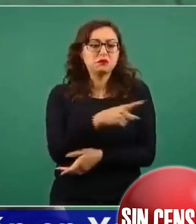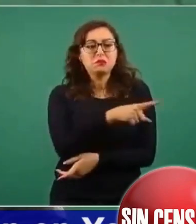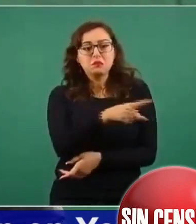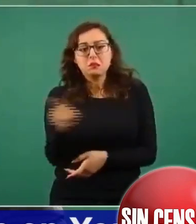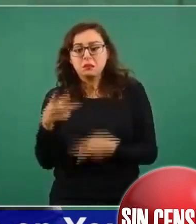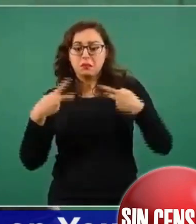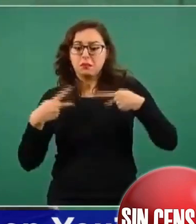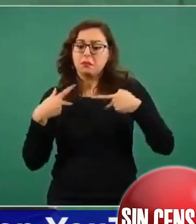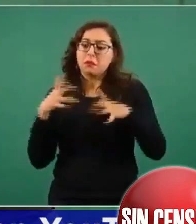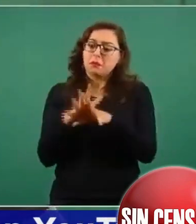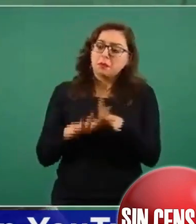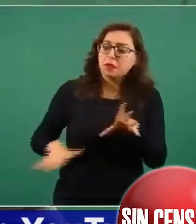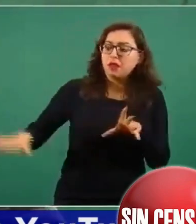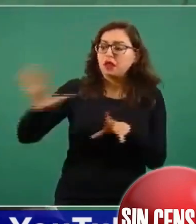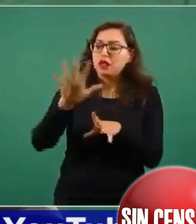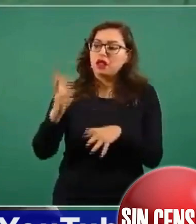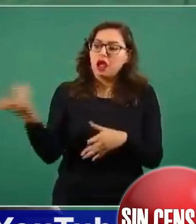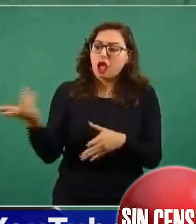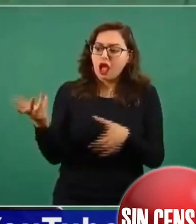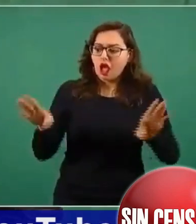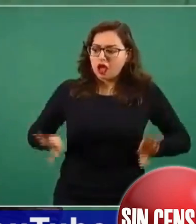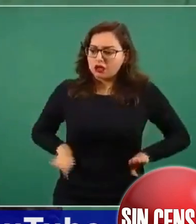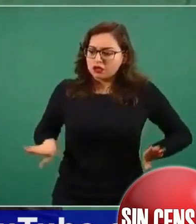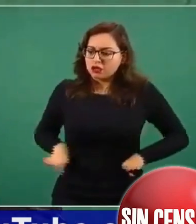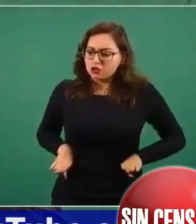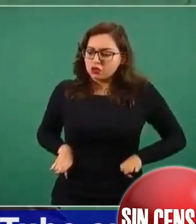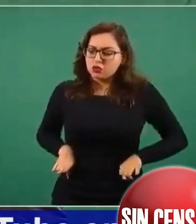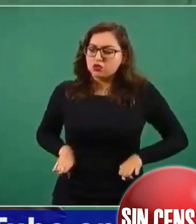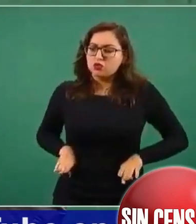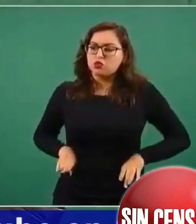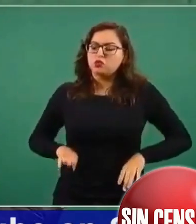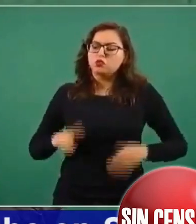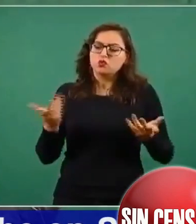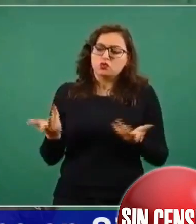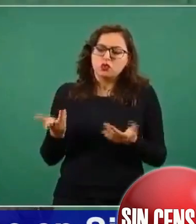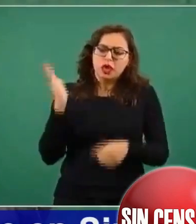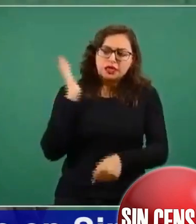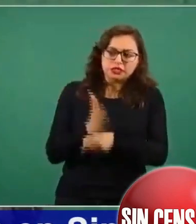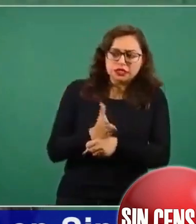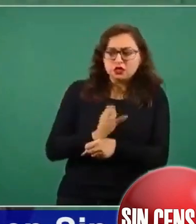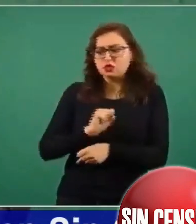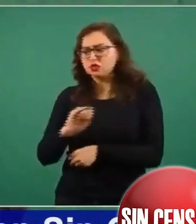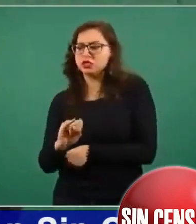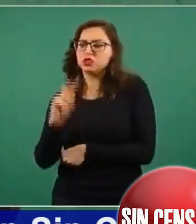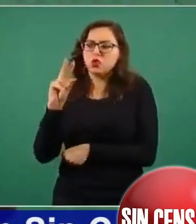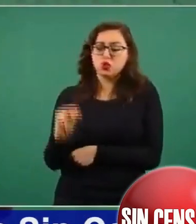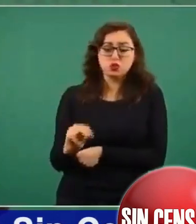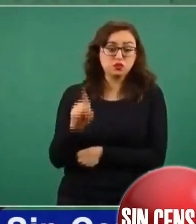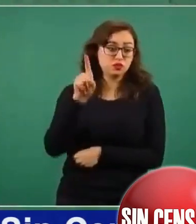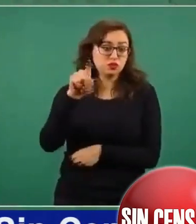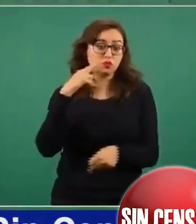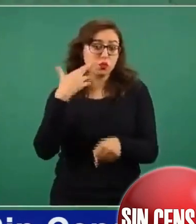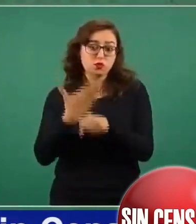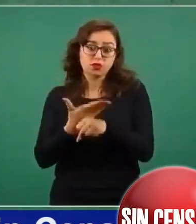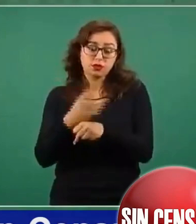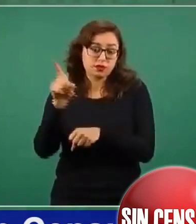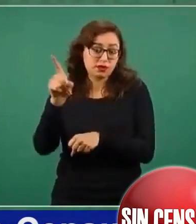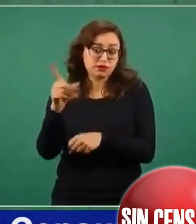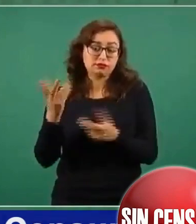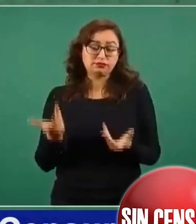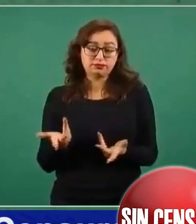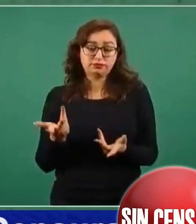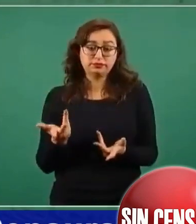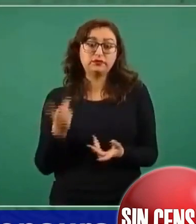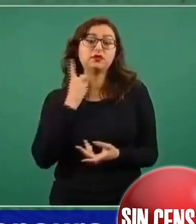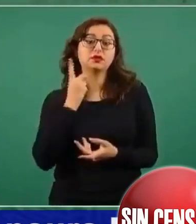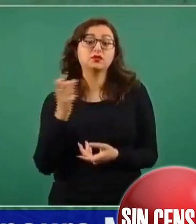qué conductas tipifica y en qué modalidades las tipifica. Esa es su competencia. El